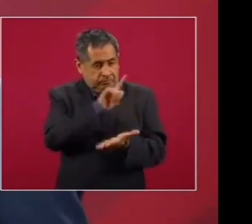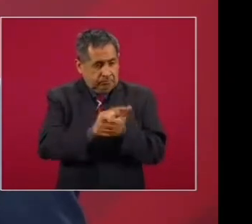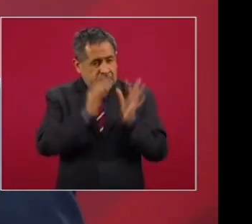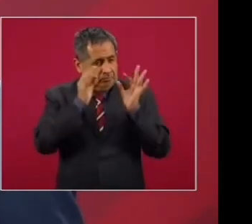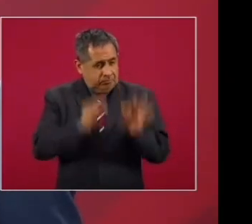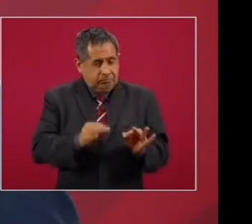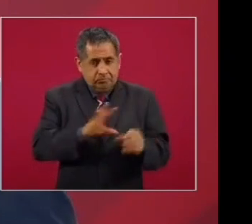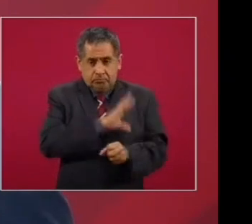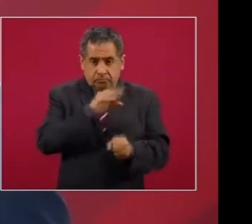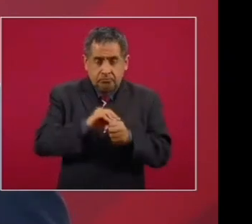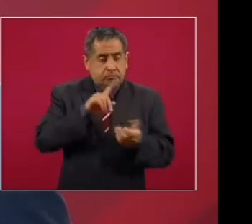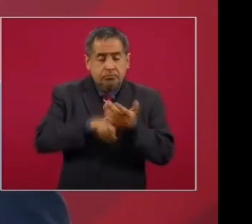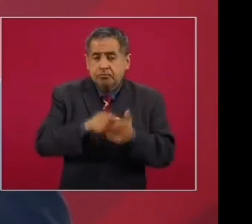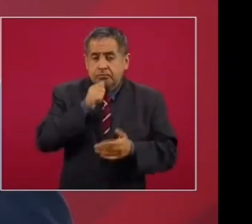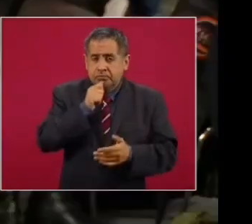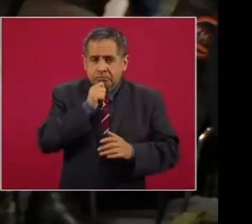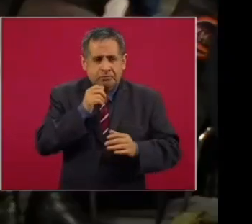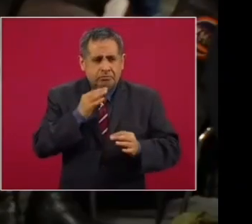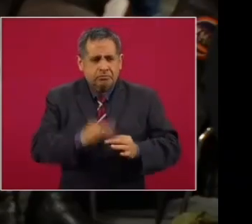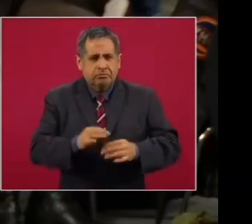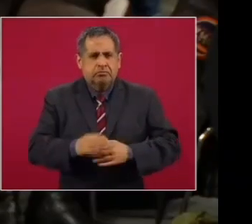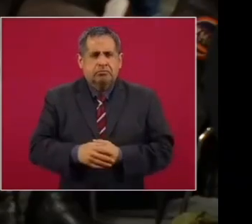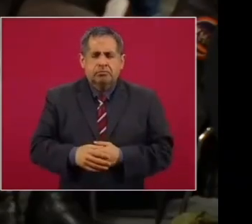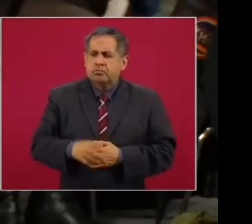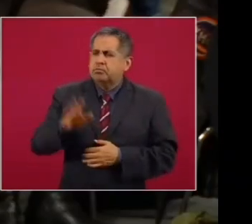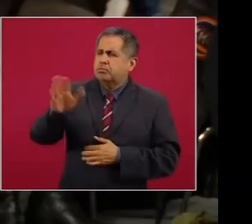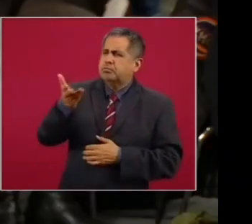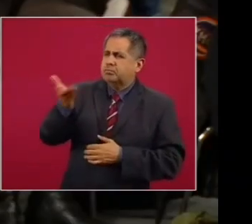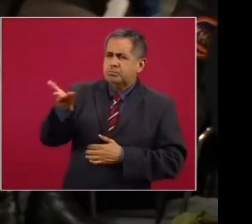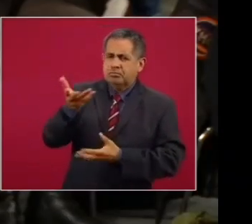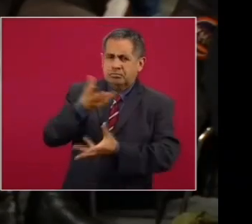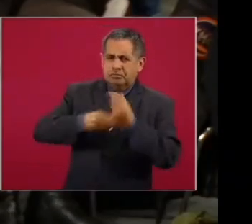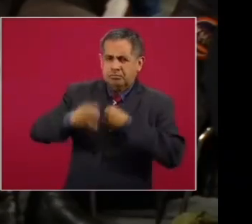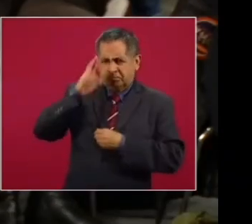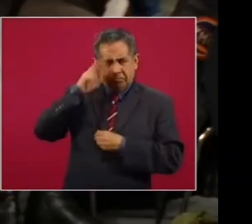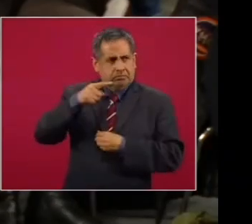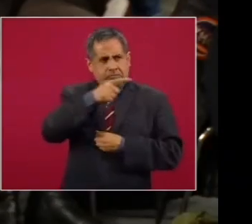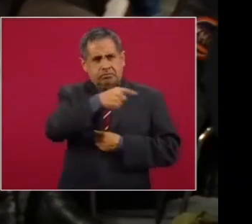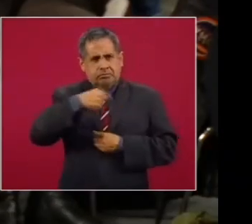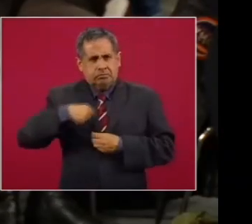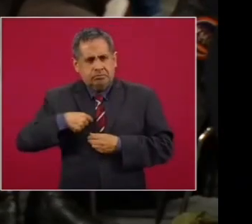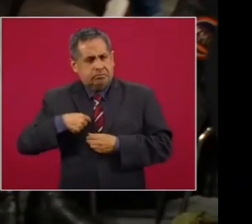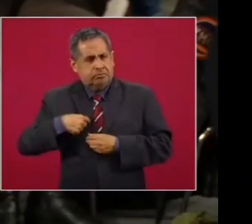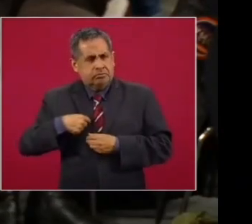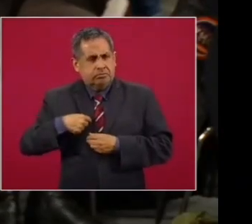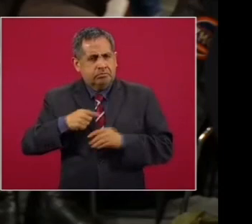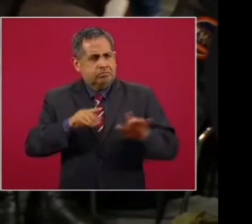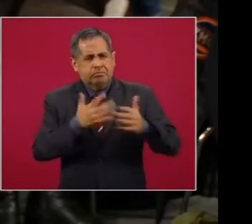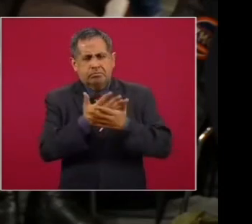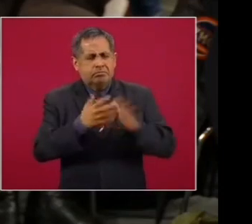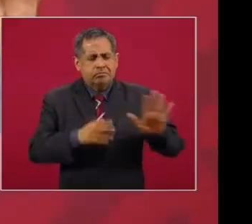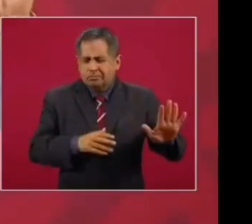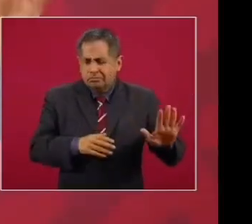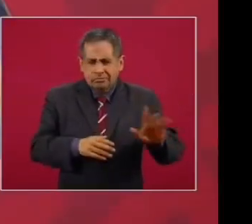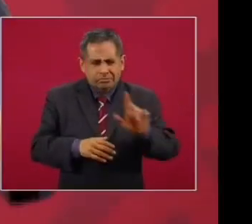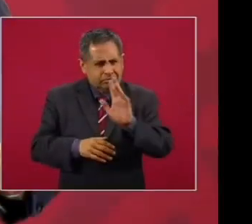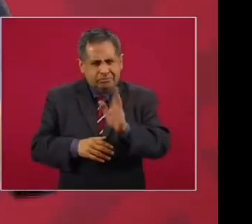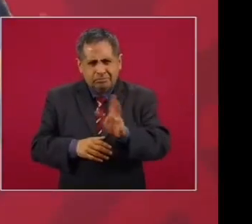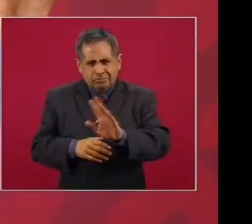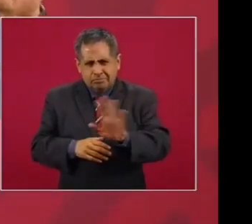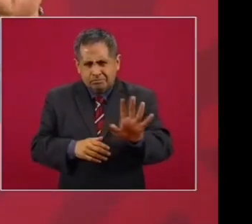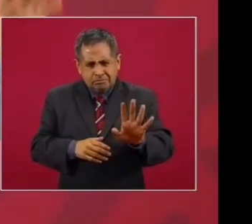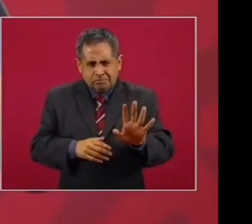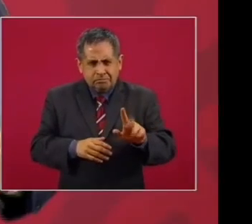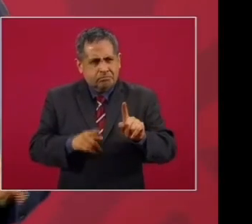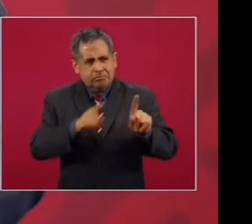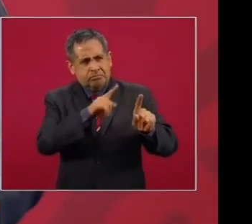legítimamente constituido. ¿Solicitaría entonces también respeto del lado del equipo de Biden para que aguarden no, a estos tiempos? No, ya creo yo